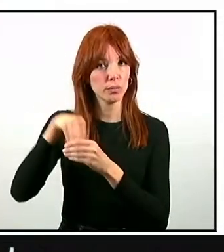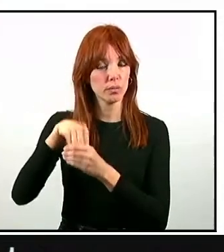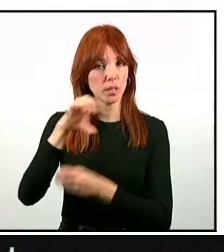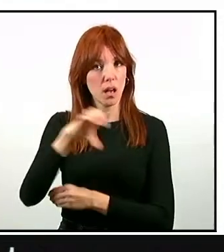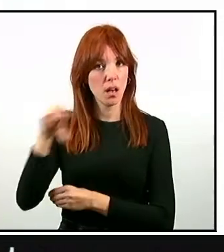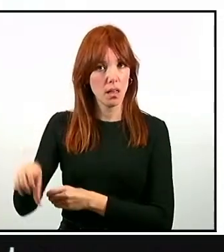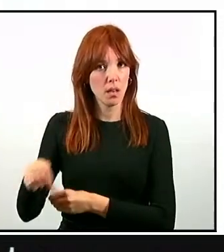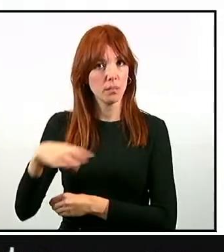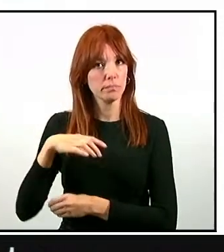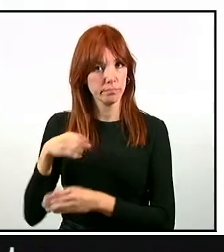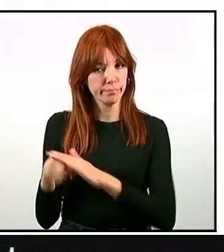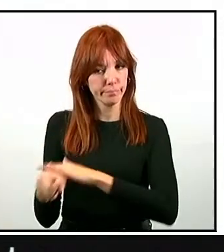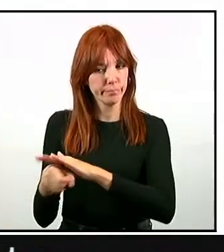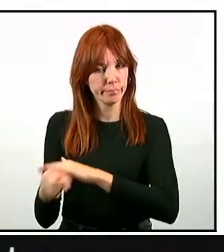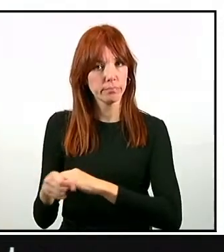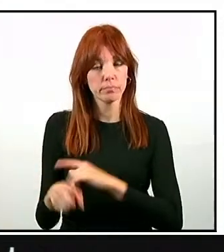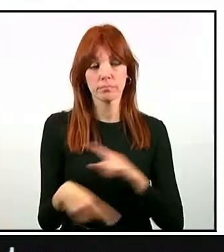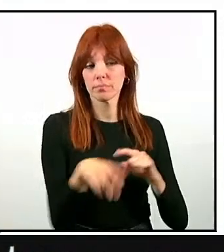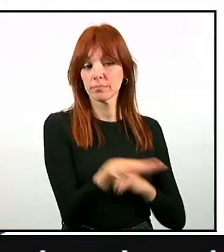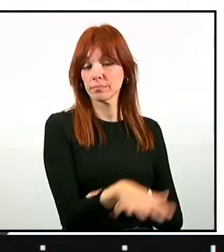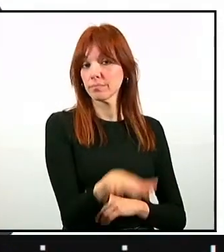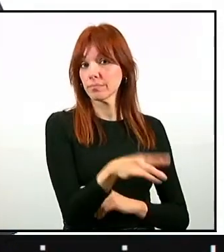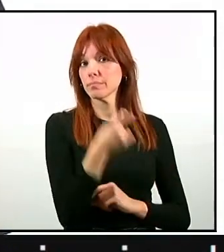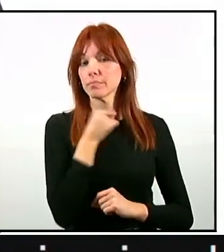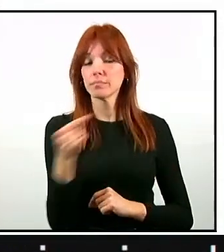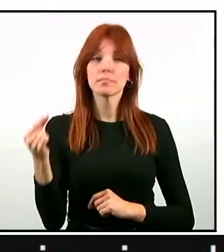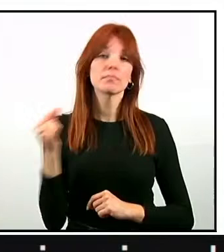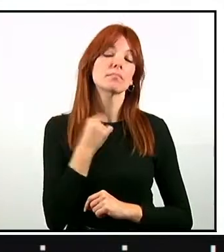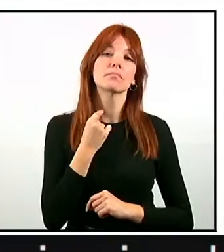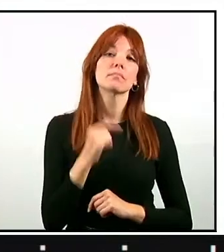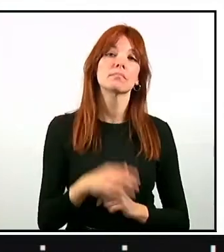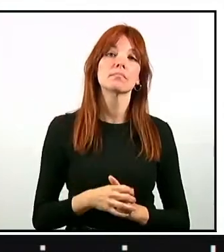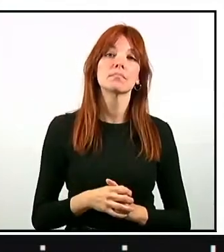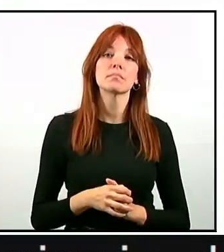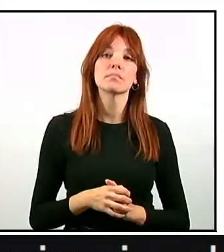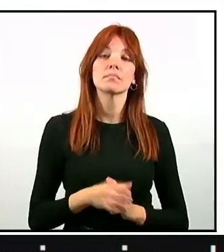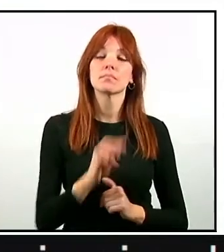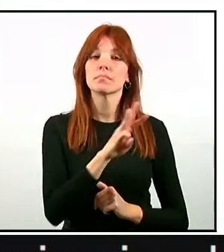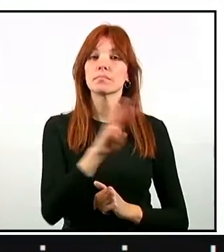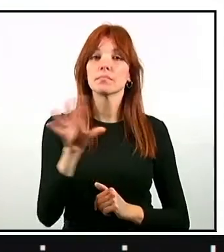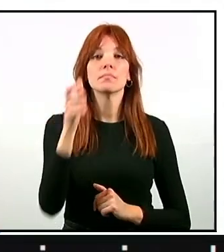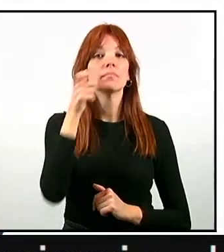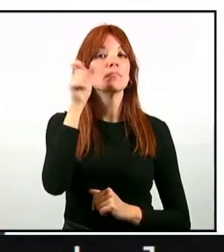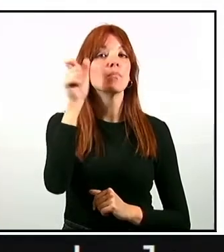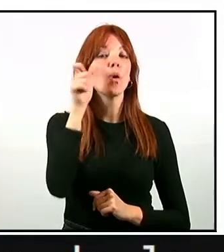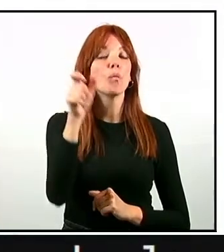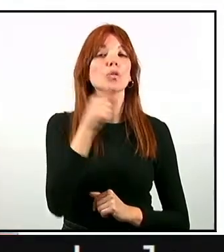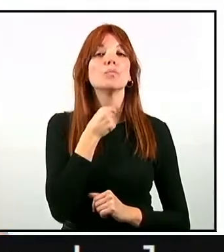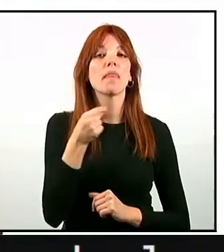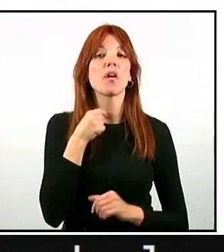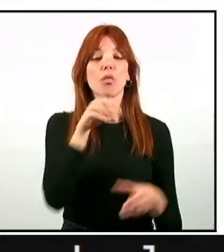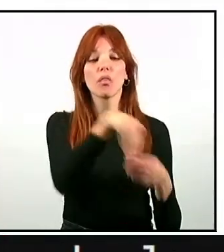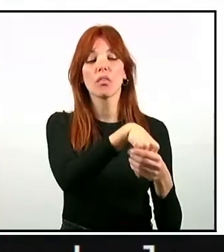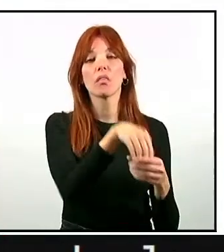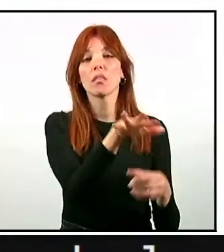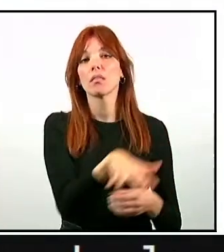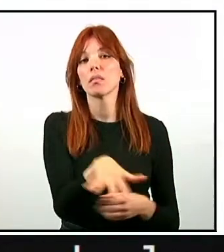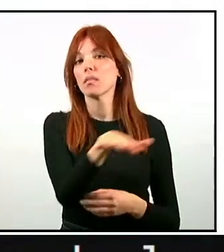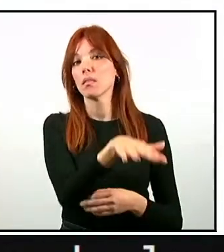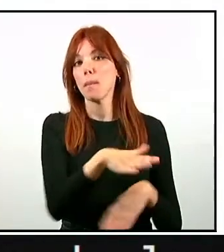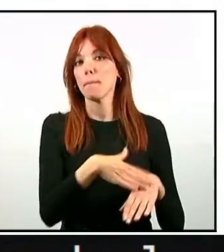Cáceres y en la provincia de Badajoz en 35 localidades de la provincia de Badajoz para que puedan